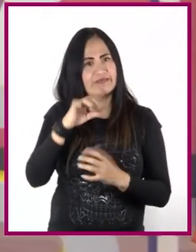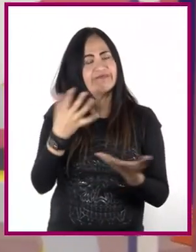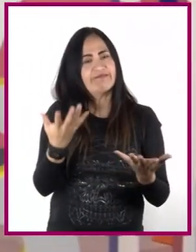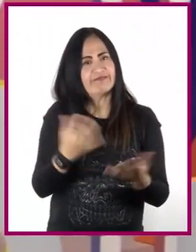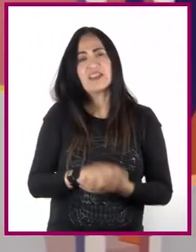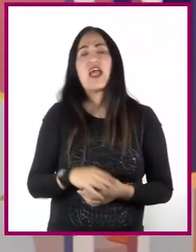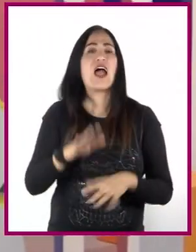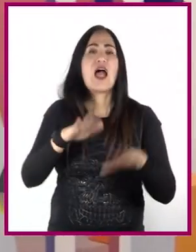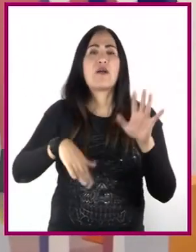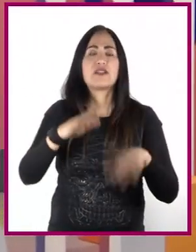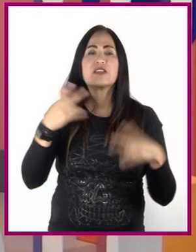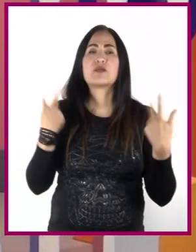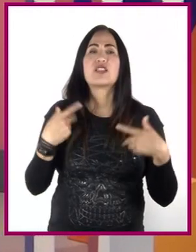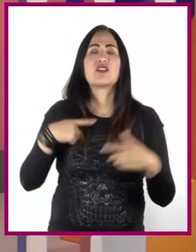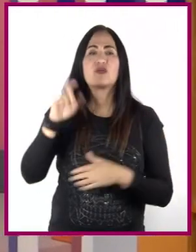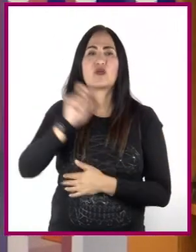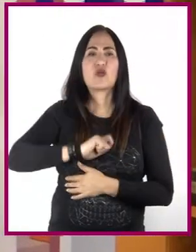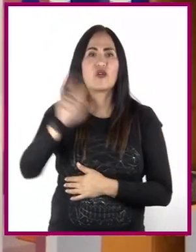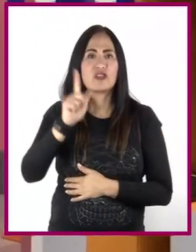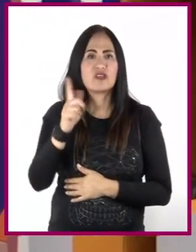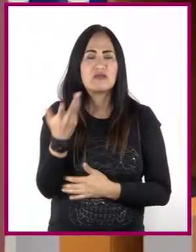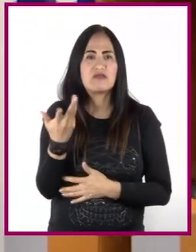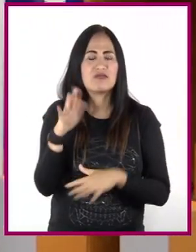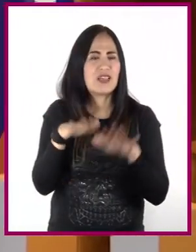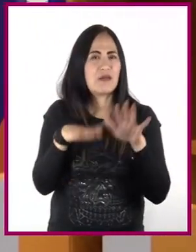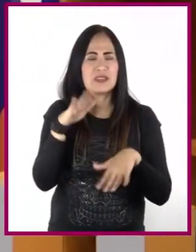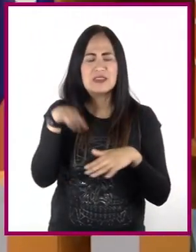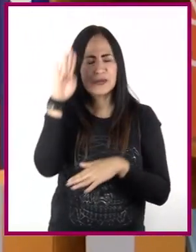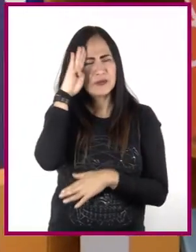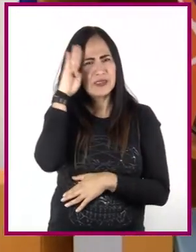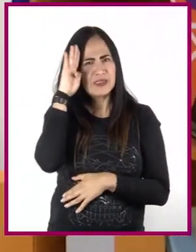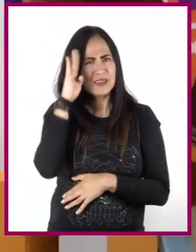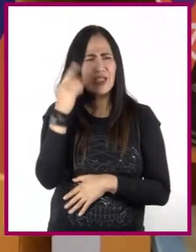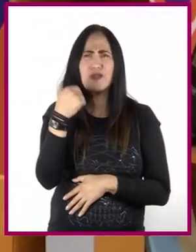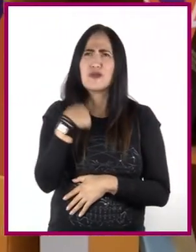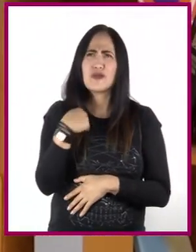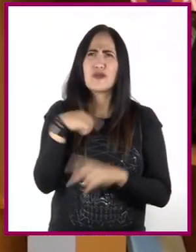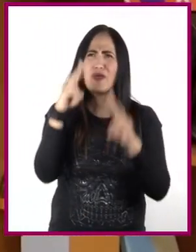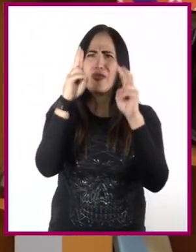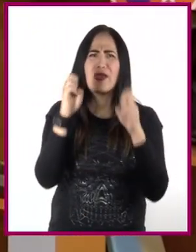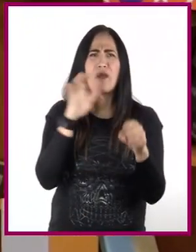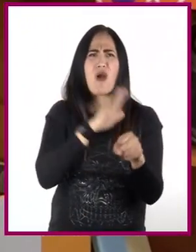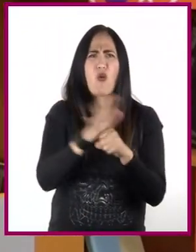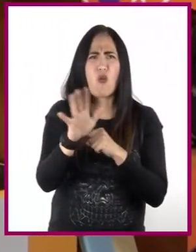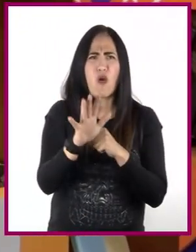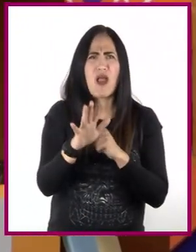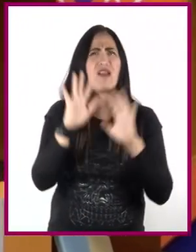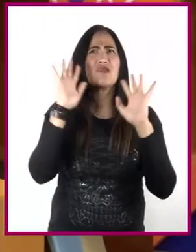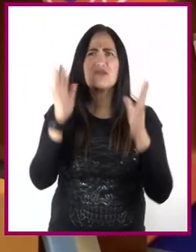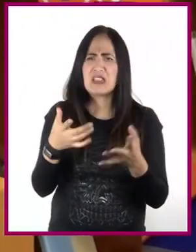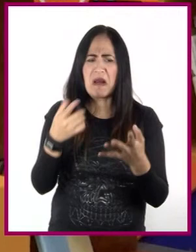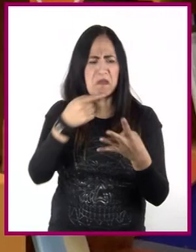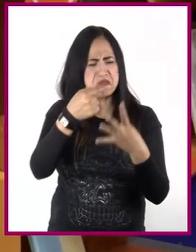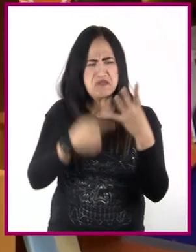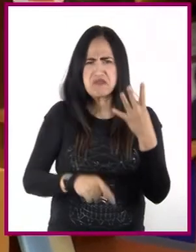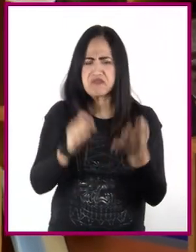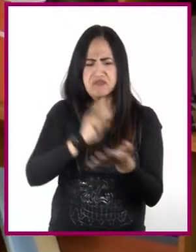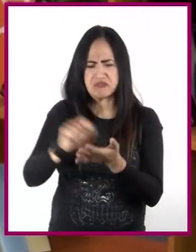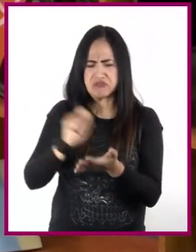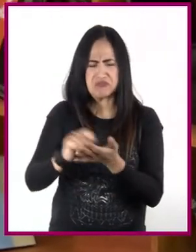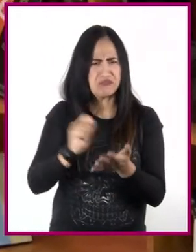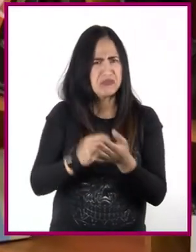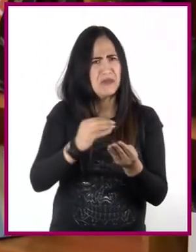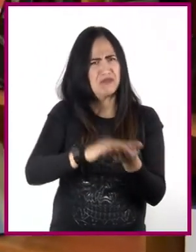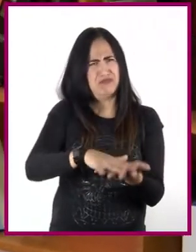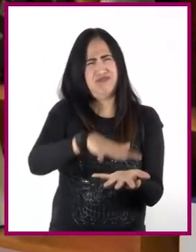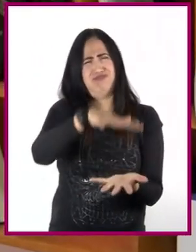los profesionales tienen momentos en los que piensan, ¿y qué escribo ahora? Si ya está todo dicho. ¿Es cierto que ya